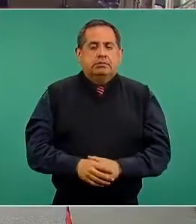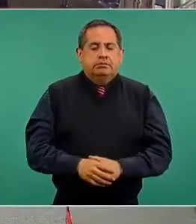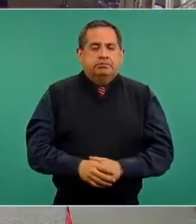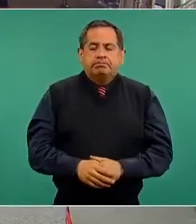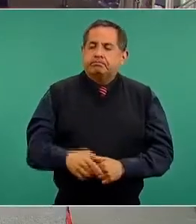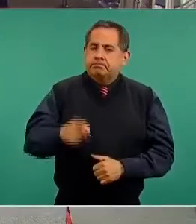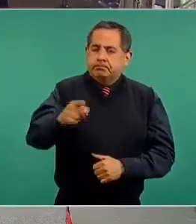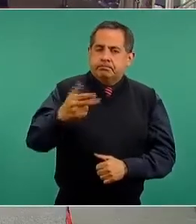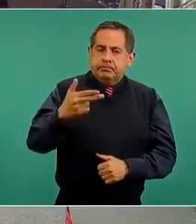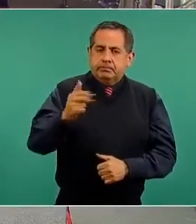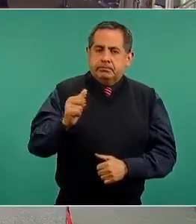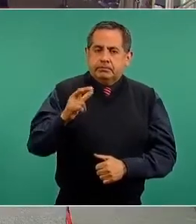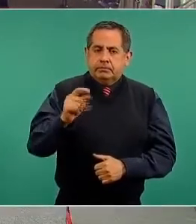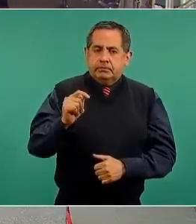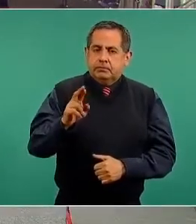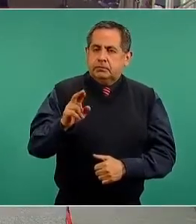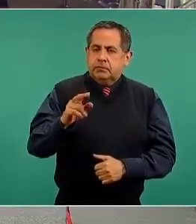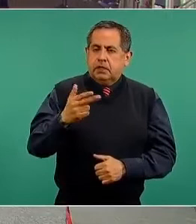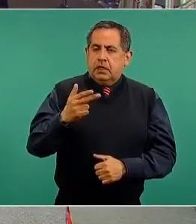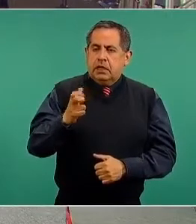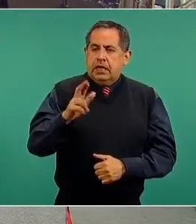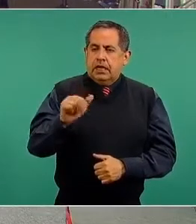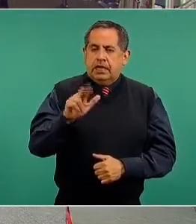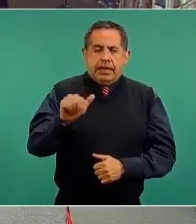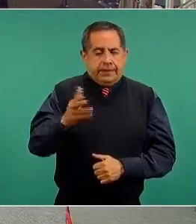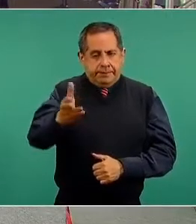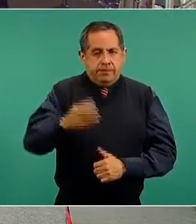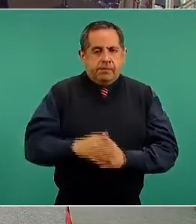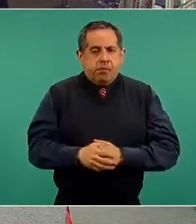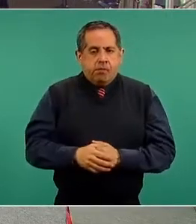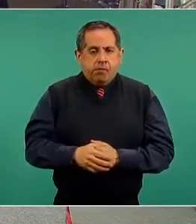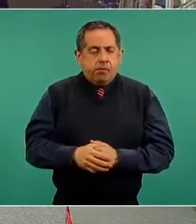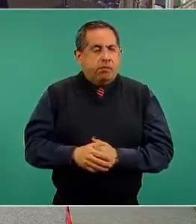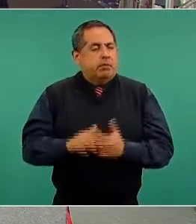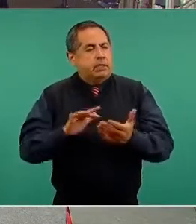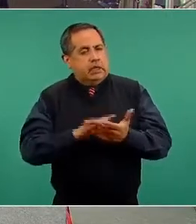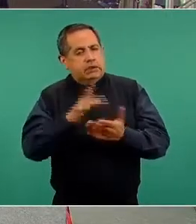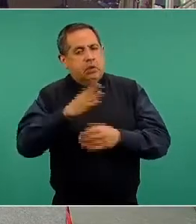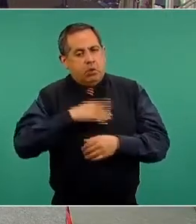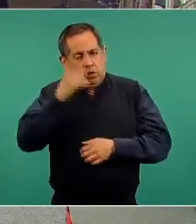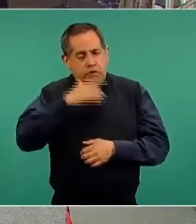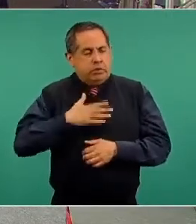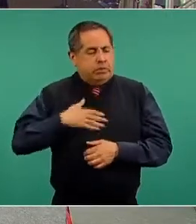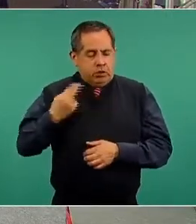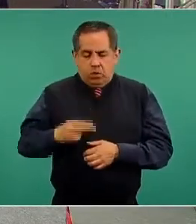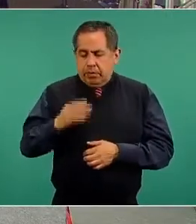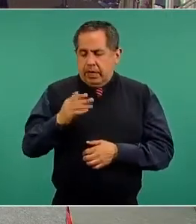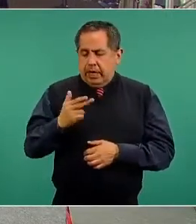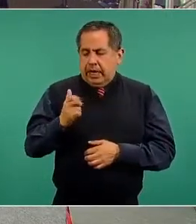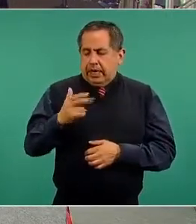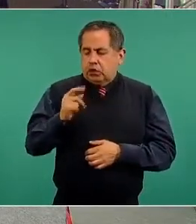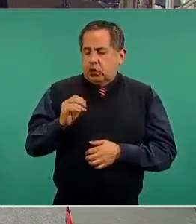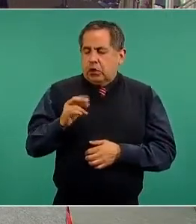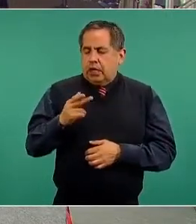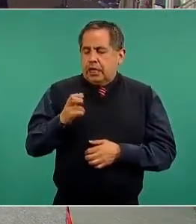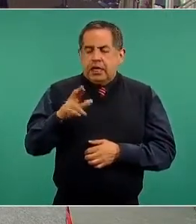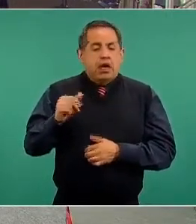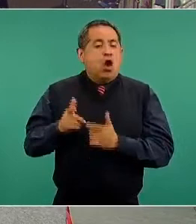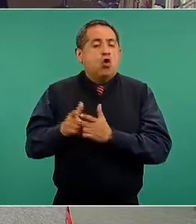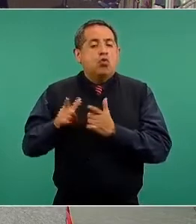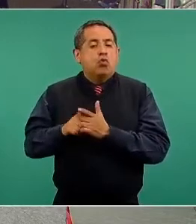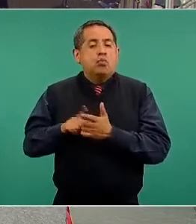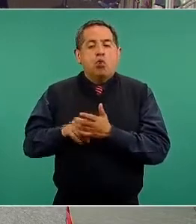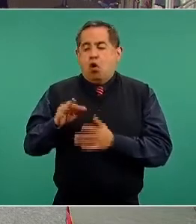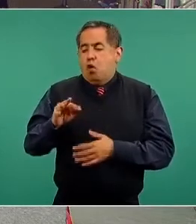Herrera, por favor. Sí, gracias, doctora. Buenas noches. Héctor Herrera Argüelles, Grupo Fórmula